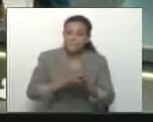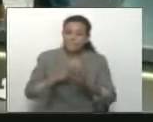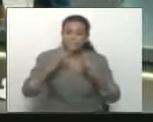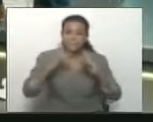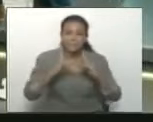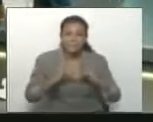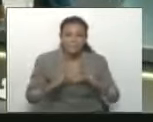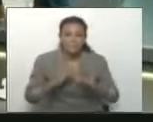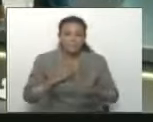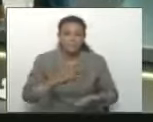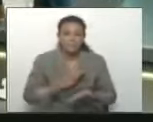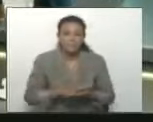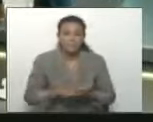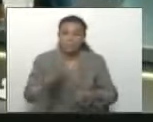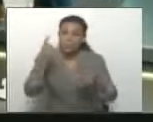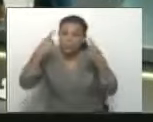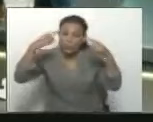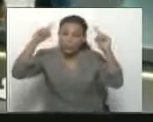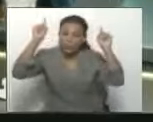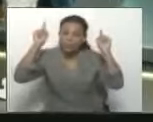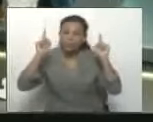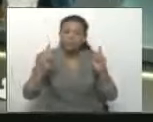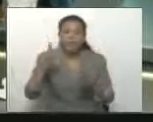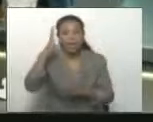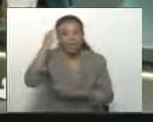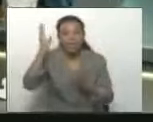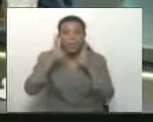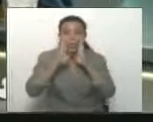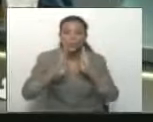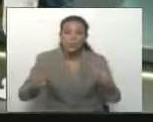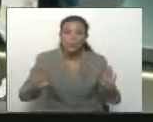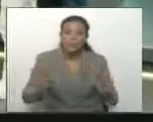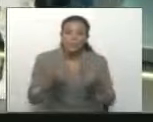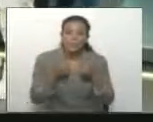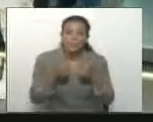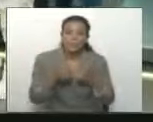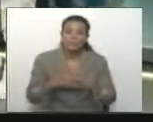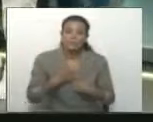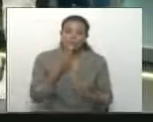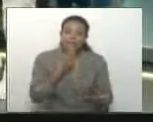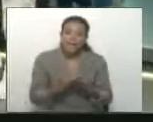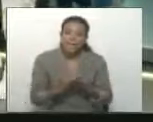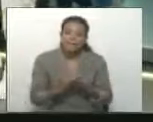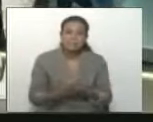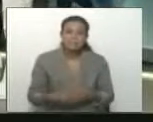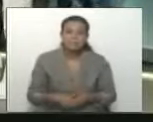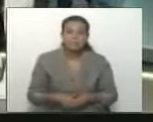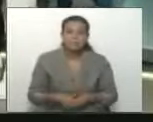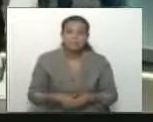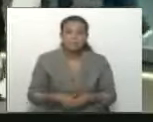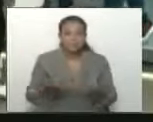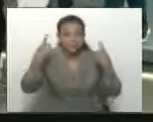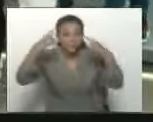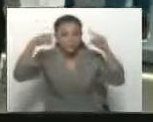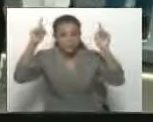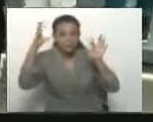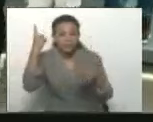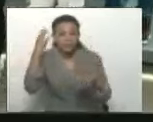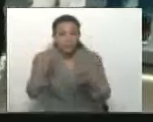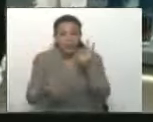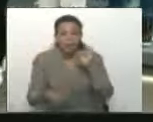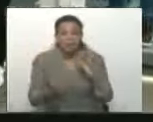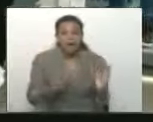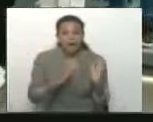bueno suerte pues que Dios me los bendiga cuídense mucho pues gracias Bueno suerte y ahora vamos